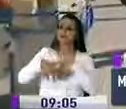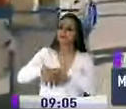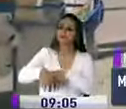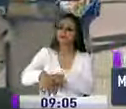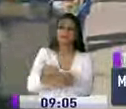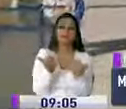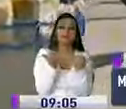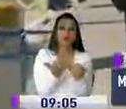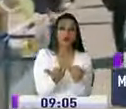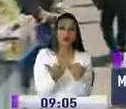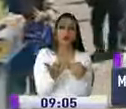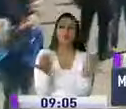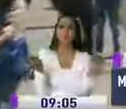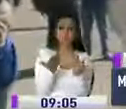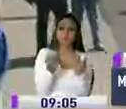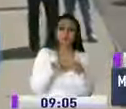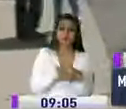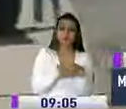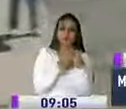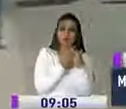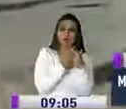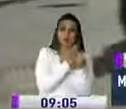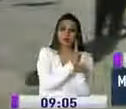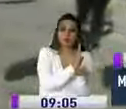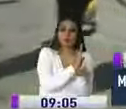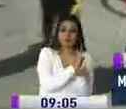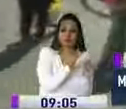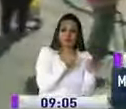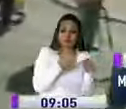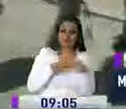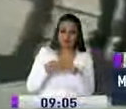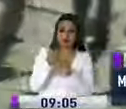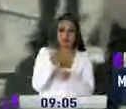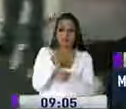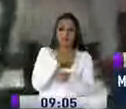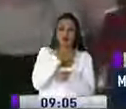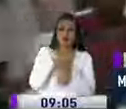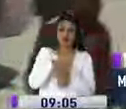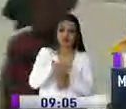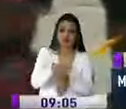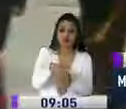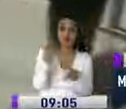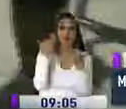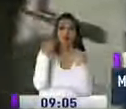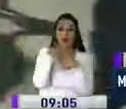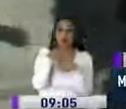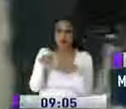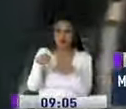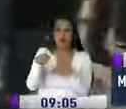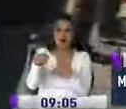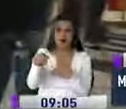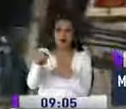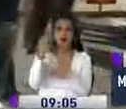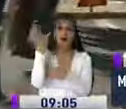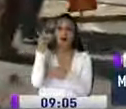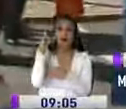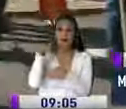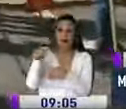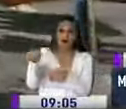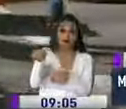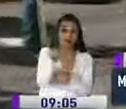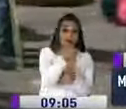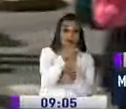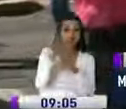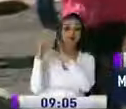de hoy nos vamos a movilizar desde la Caja del Seguro, iremos por la 10 de agosto, la calle Guayaquil, llegaremos a la calle Bolívar y subiremos a San